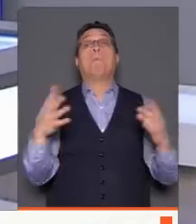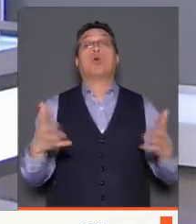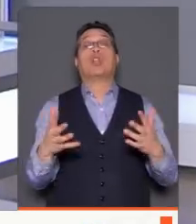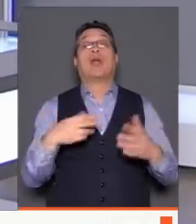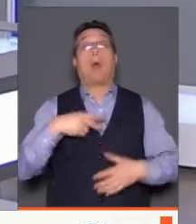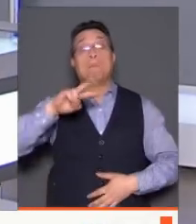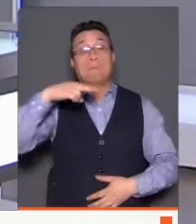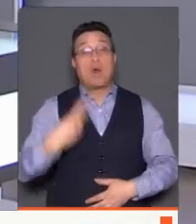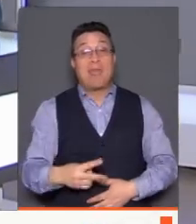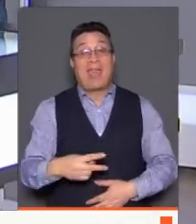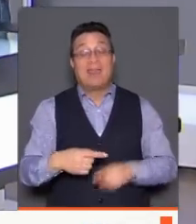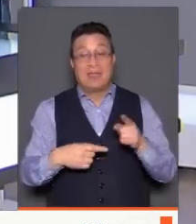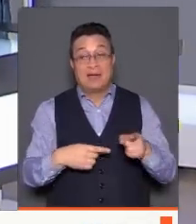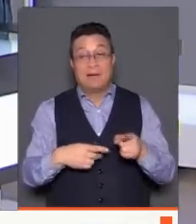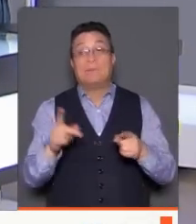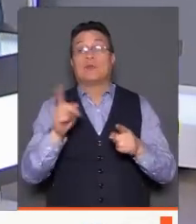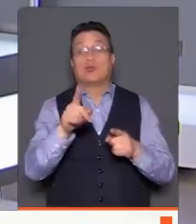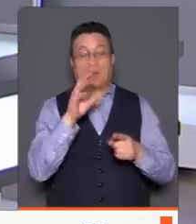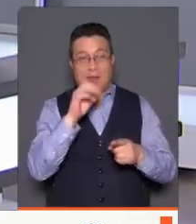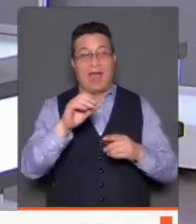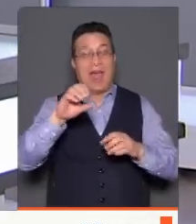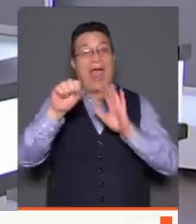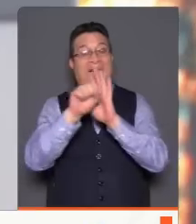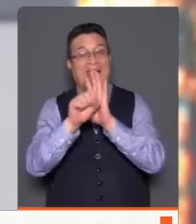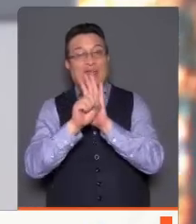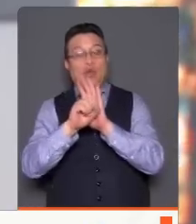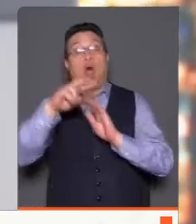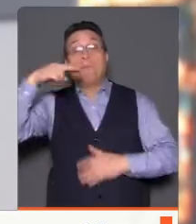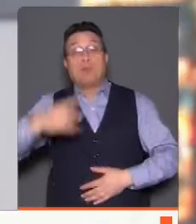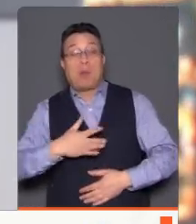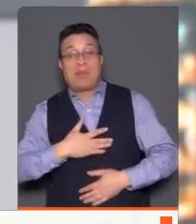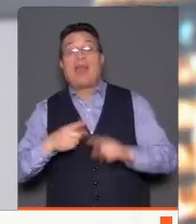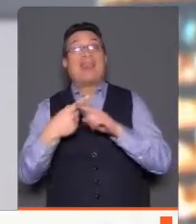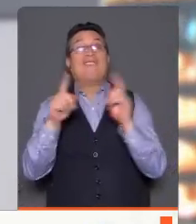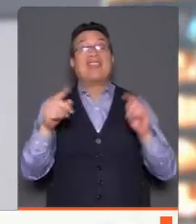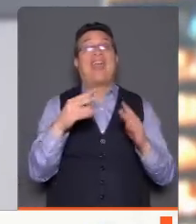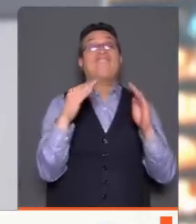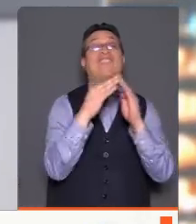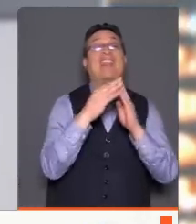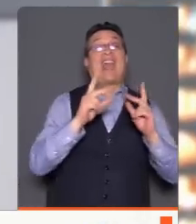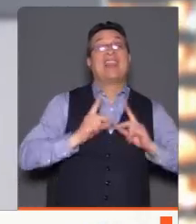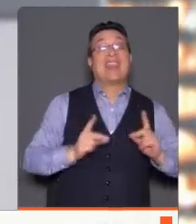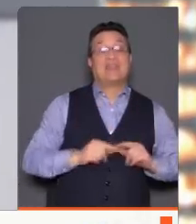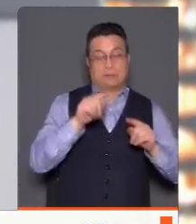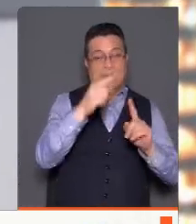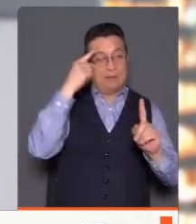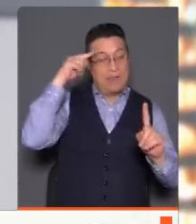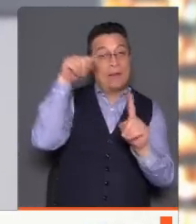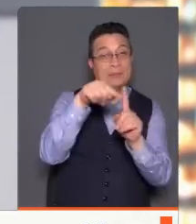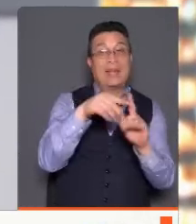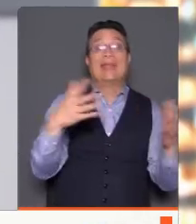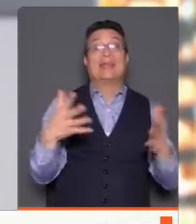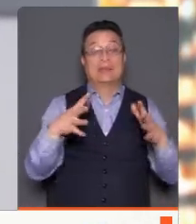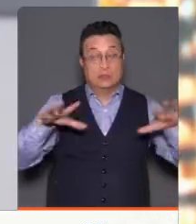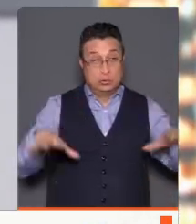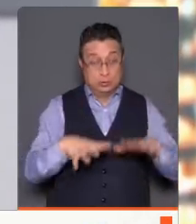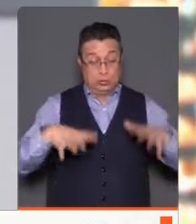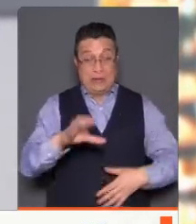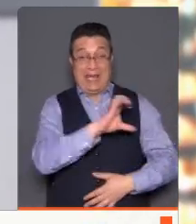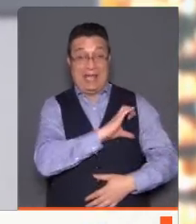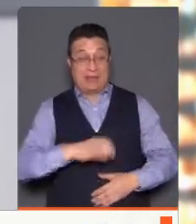Pero se está hablando... No, es que el artículo de la propiedad es distinto al artículo donde se habla de la vivienda digna, porque el de la vivienda digna apunta a que los esfuerzos que el Estado haga para entregarle vivienda